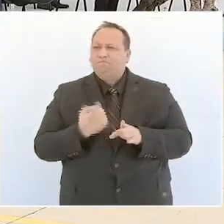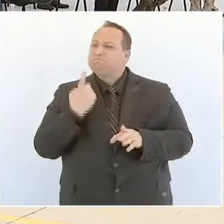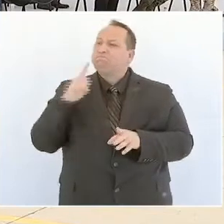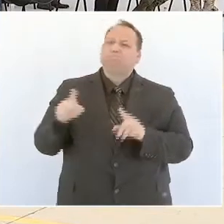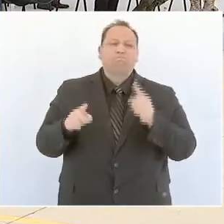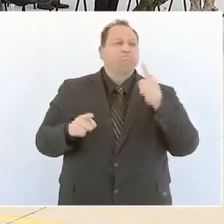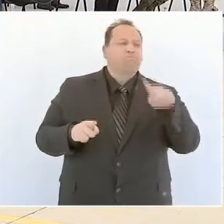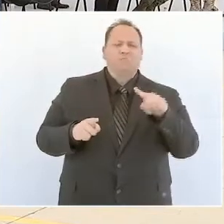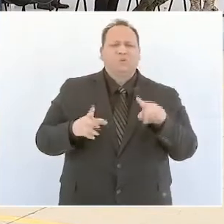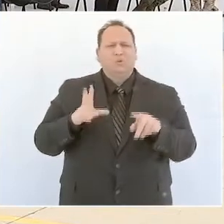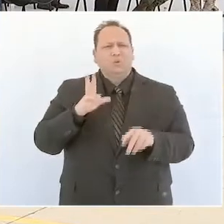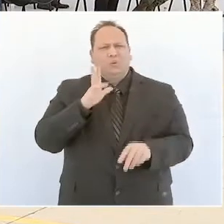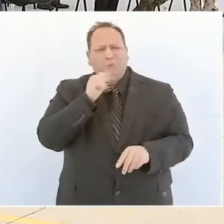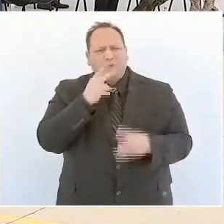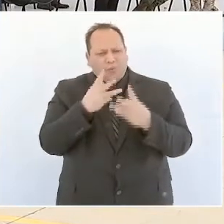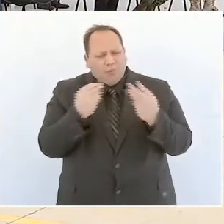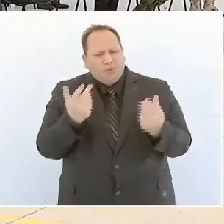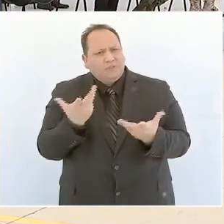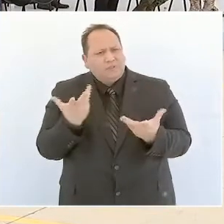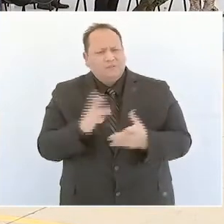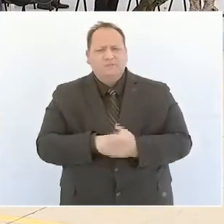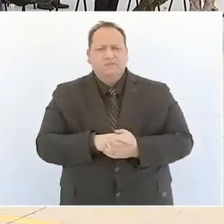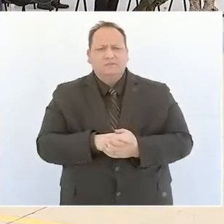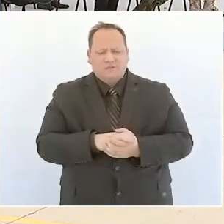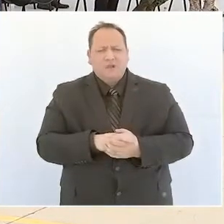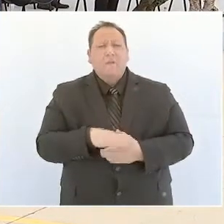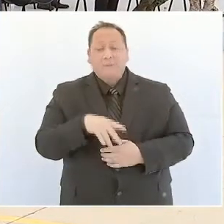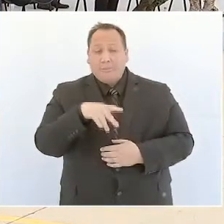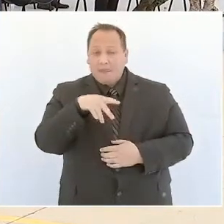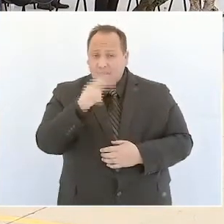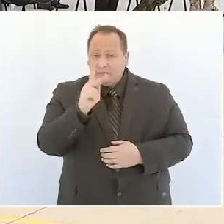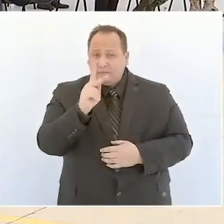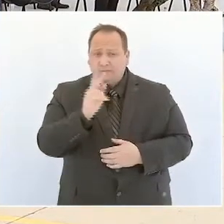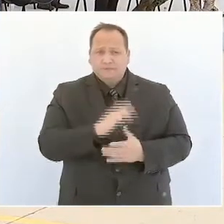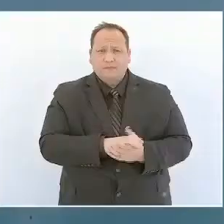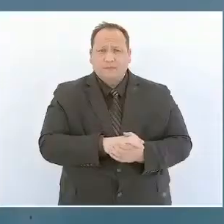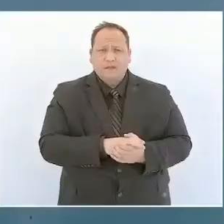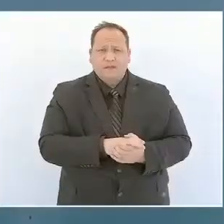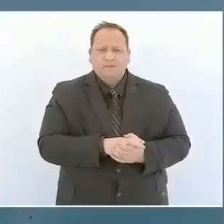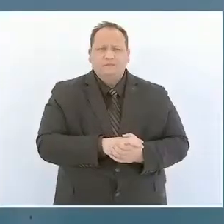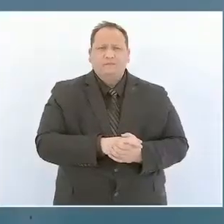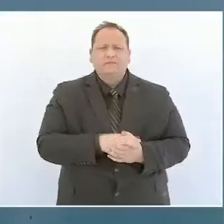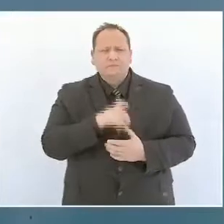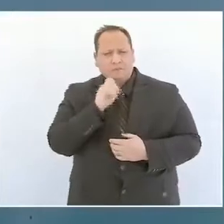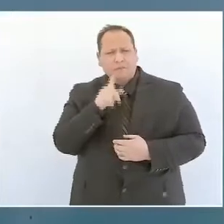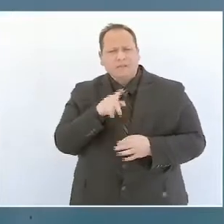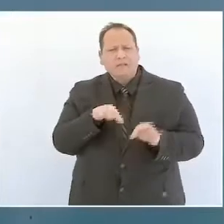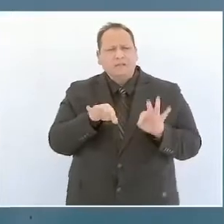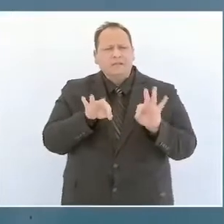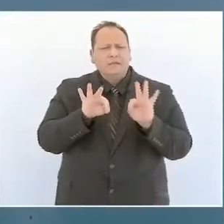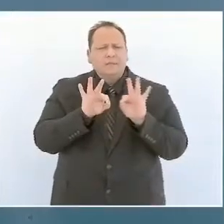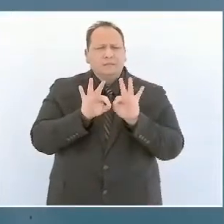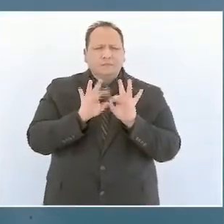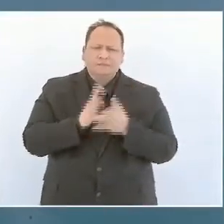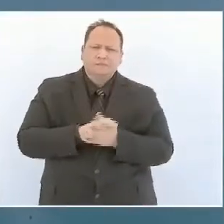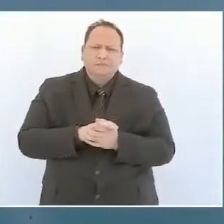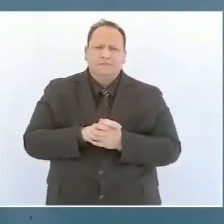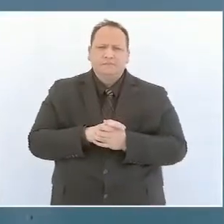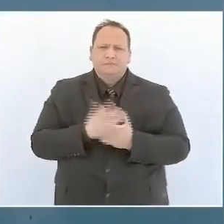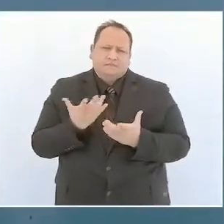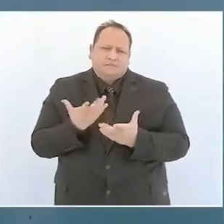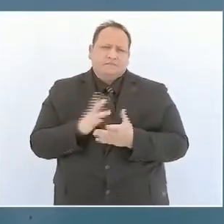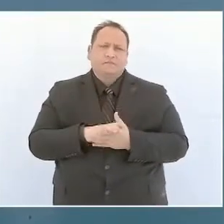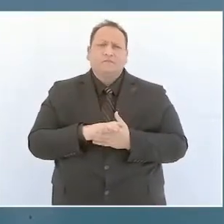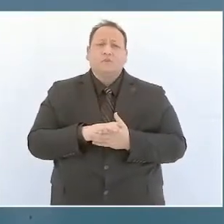coercitivas, pero también es importante la presencia